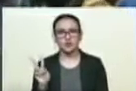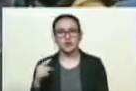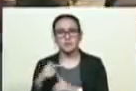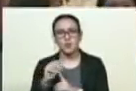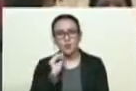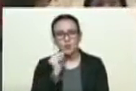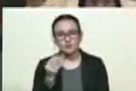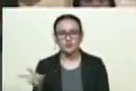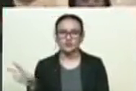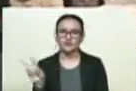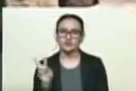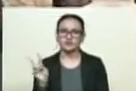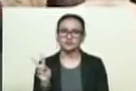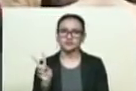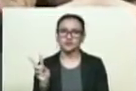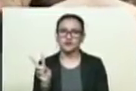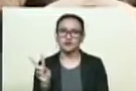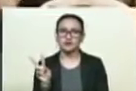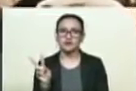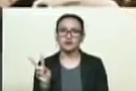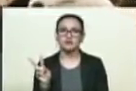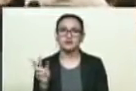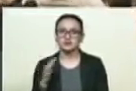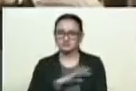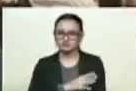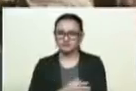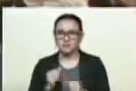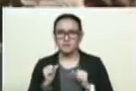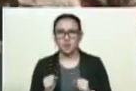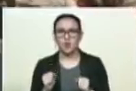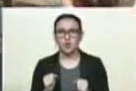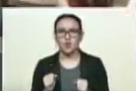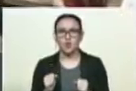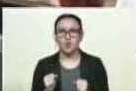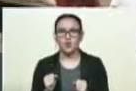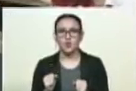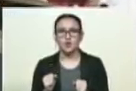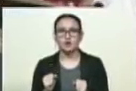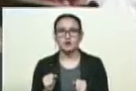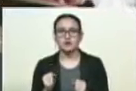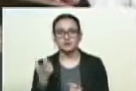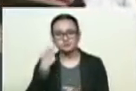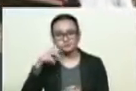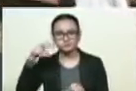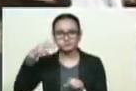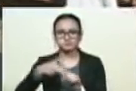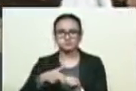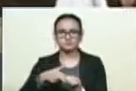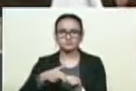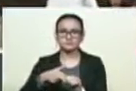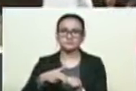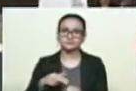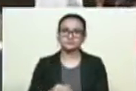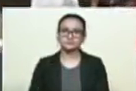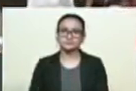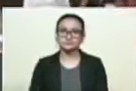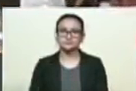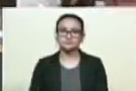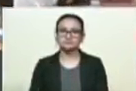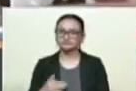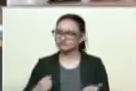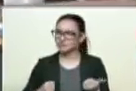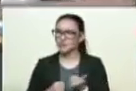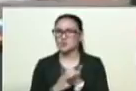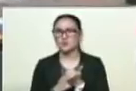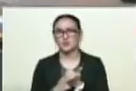juventud venezolana sea una potencia en la generación de la criptomoneda, el petro. Una